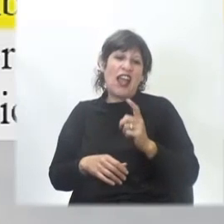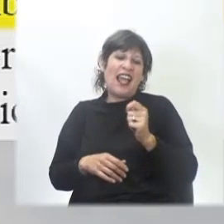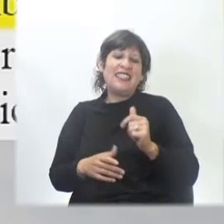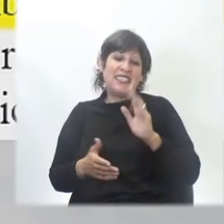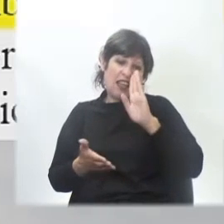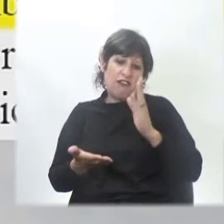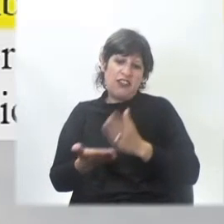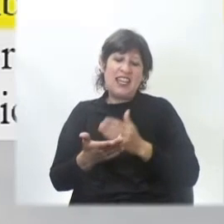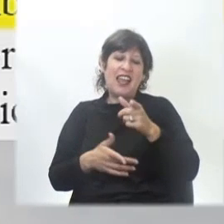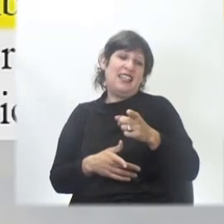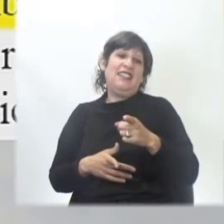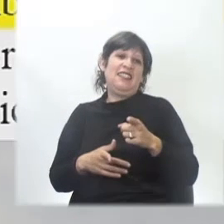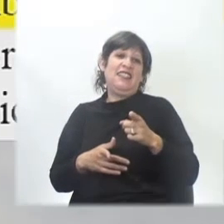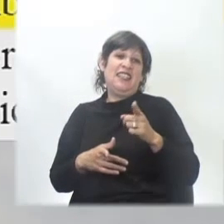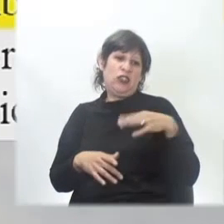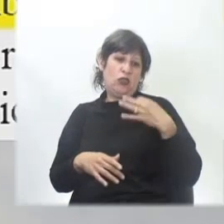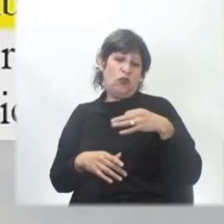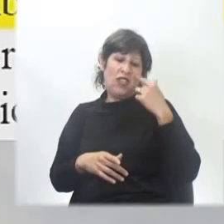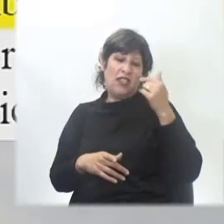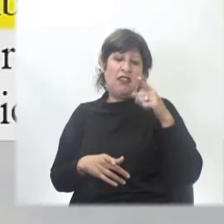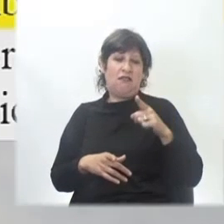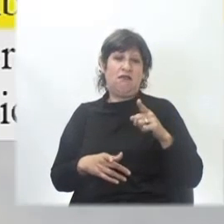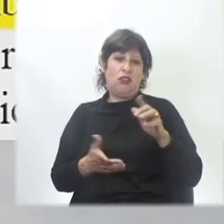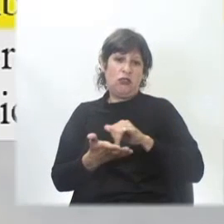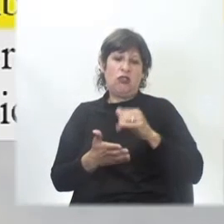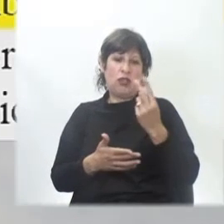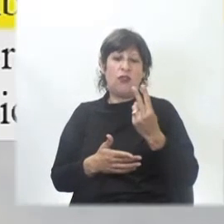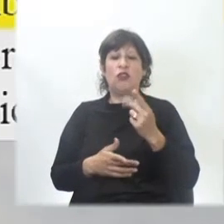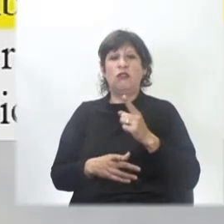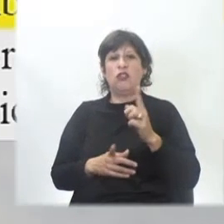jubilado tampoco implica que se vaya a morir al otro día.